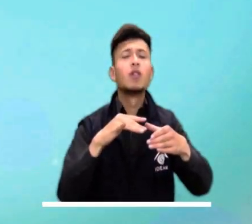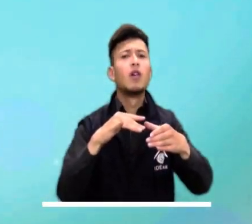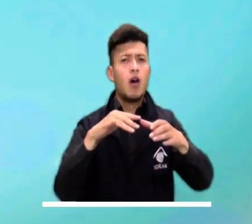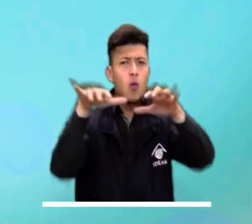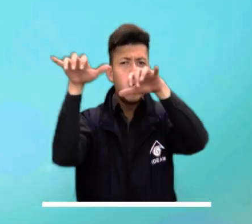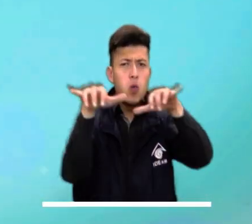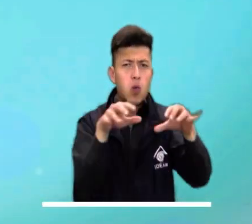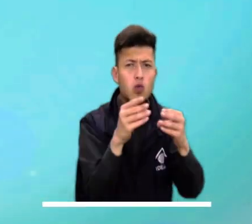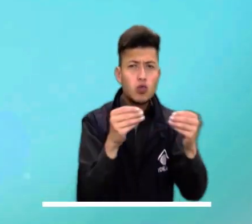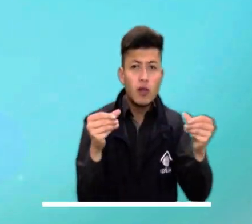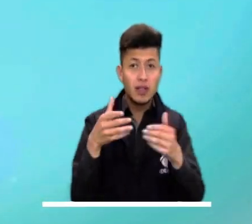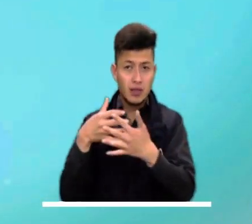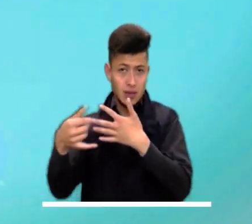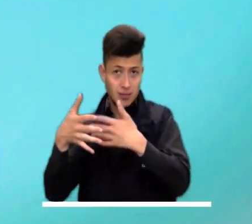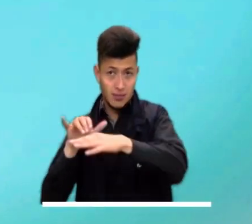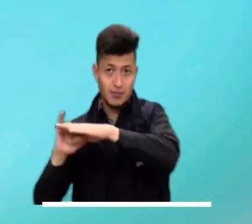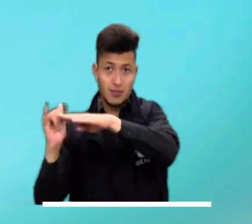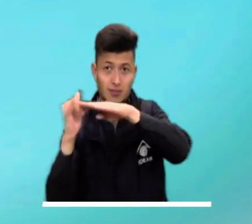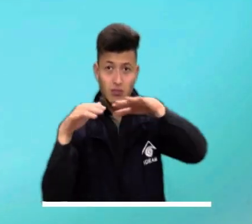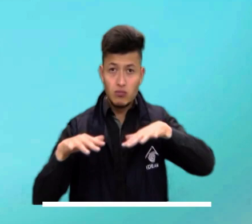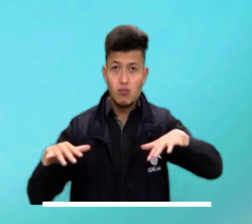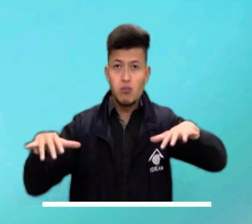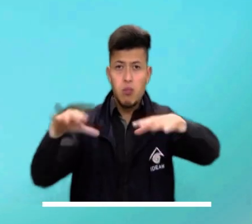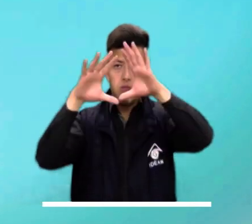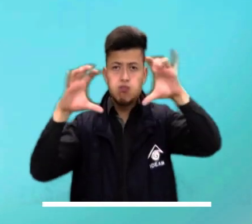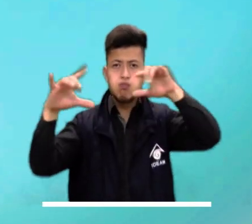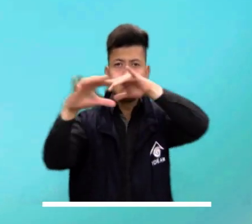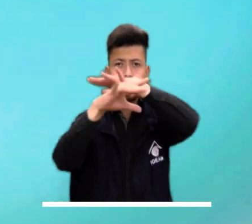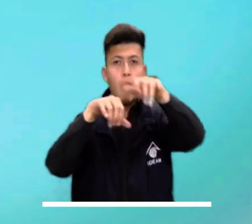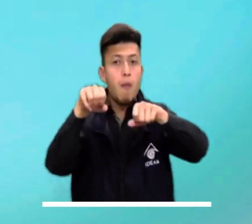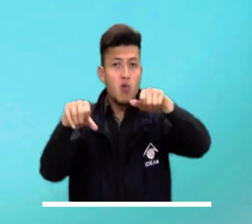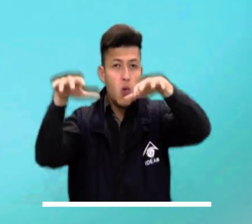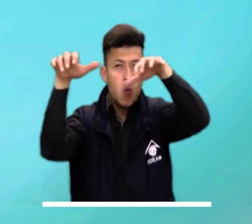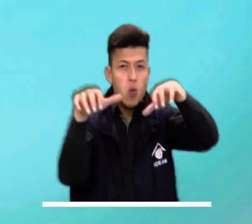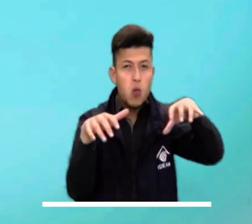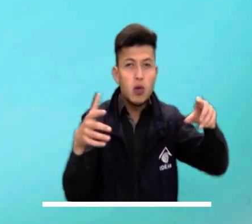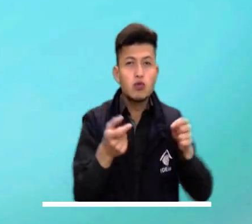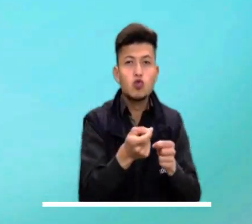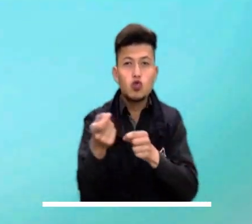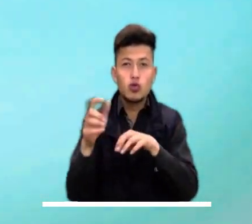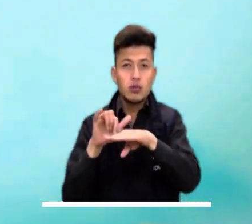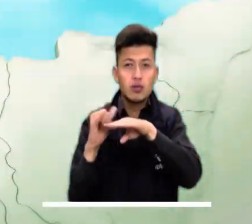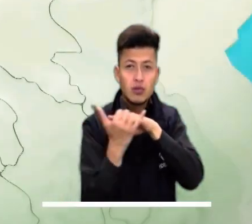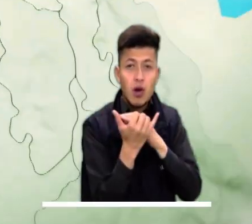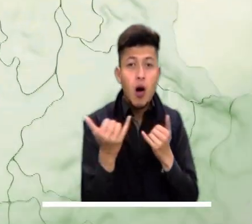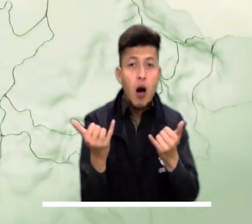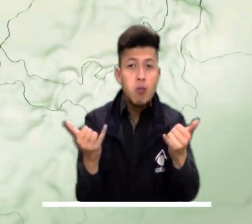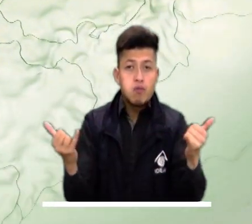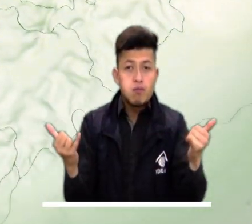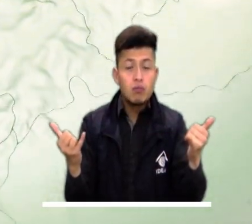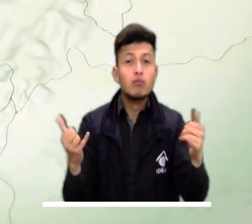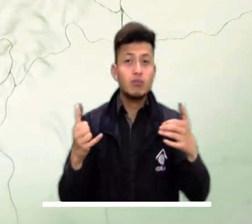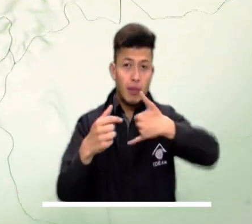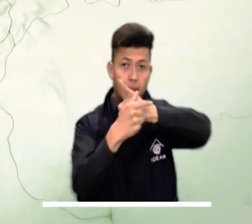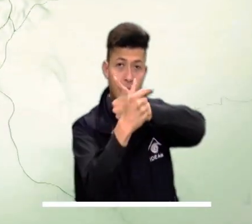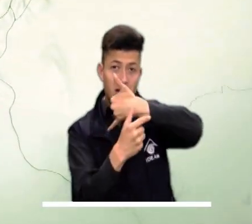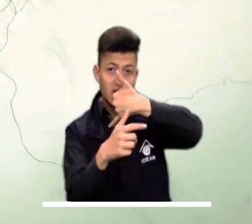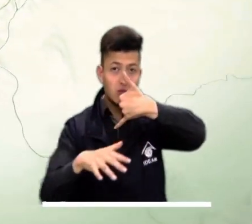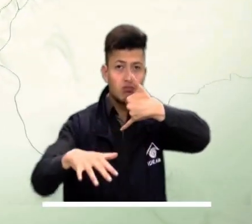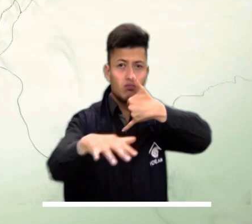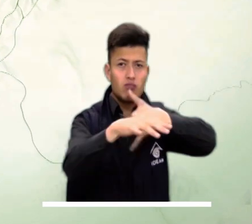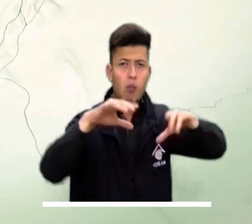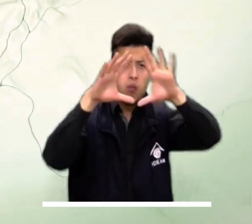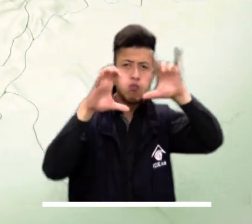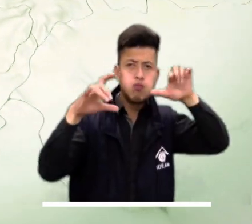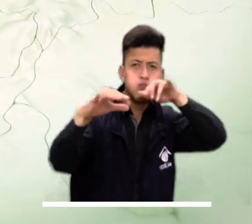ligeras. El archipiélago de San Andrés espera un resto de día nublado con posibles lloviznas en áreas cercanas a las islas. Sobre el